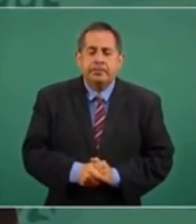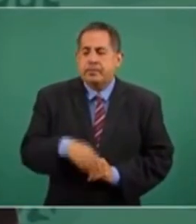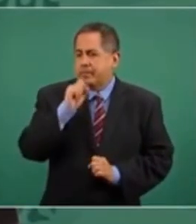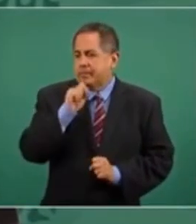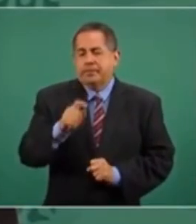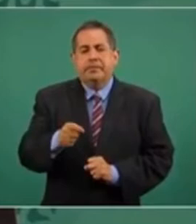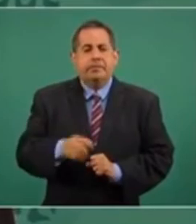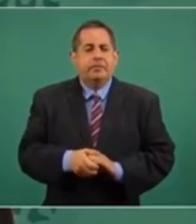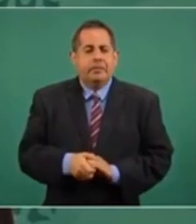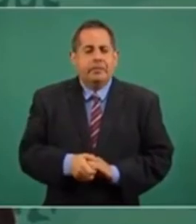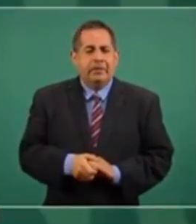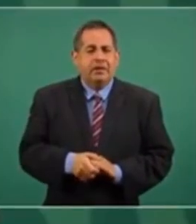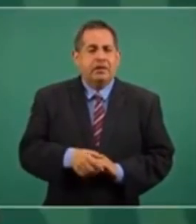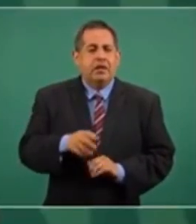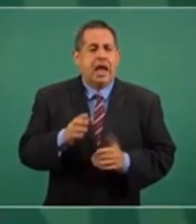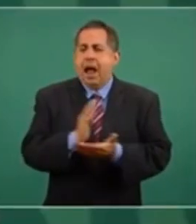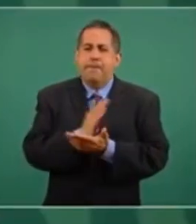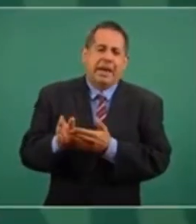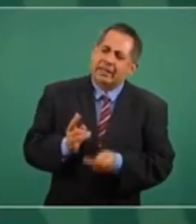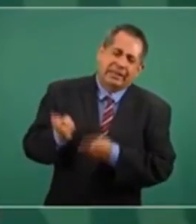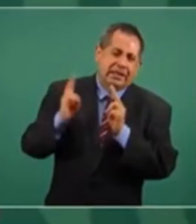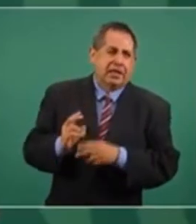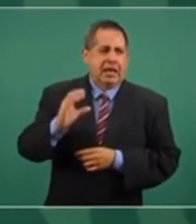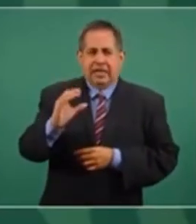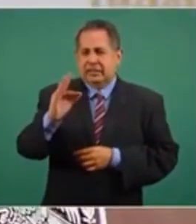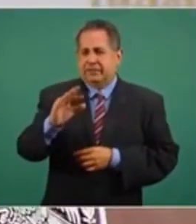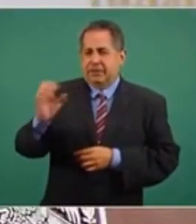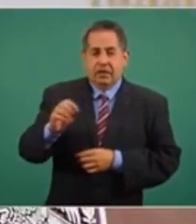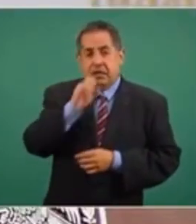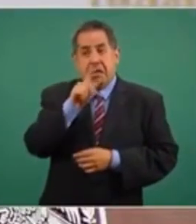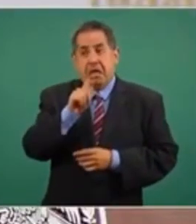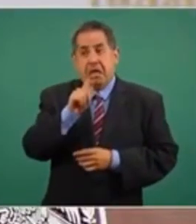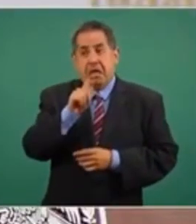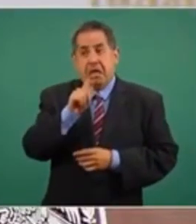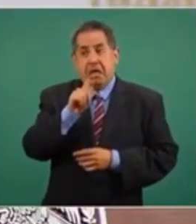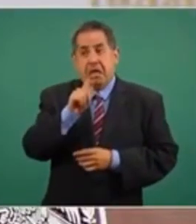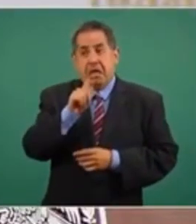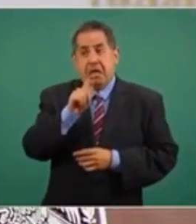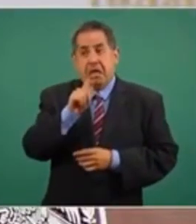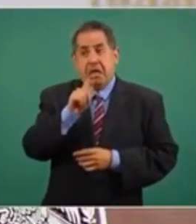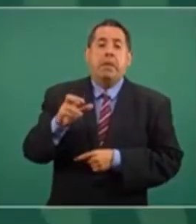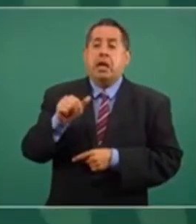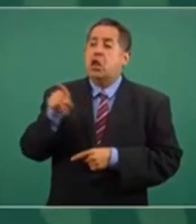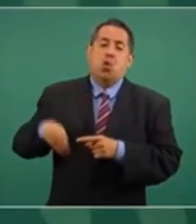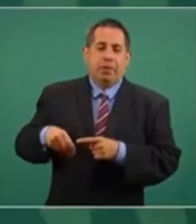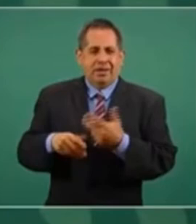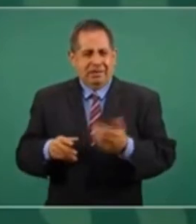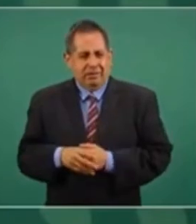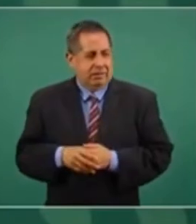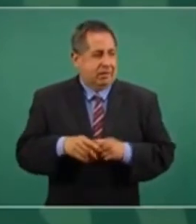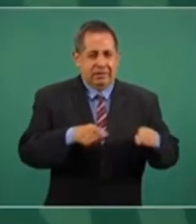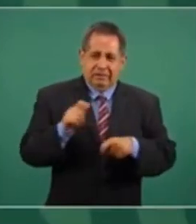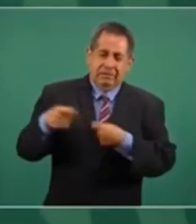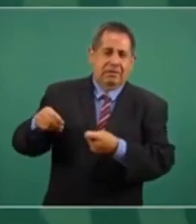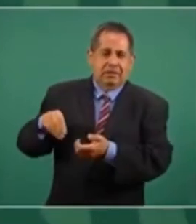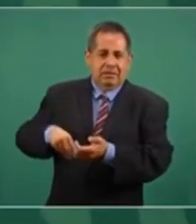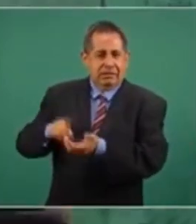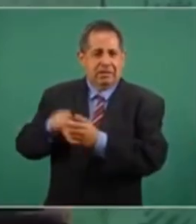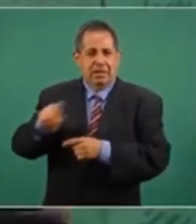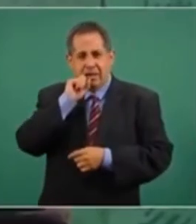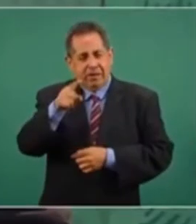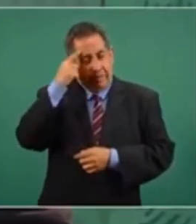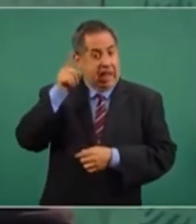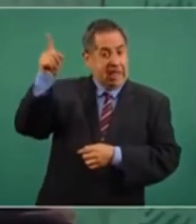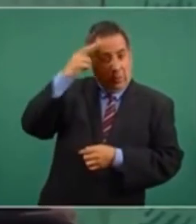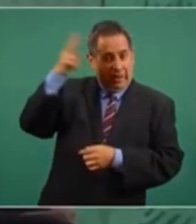También no tiene que ver con la Comisión Federal de Electricidad, porque también ya le estaban echando la culpa a Bartlett. A Bartlett le van a echar la culpa ahora que hubo un apagón también en el